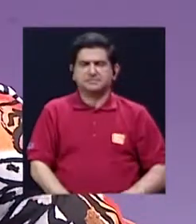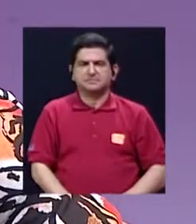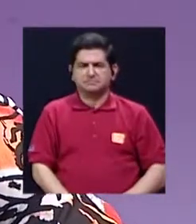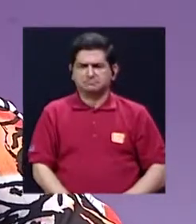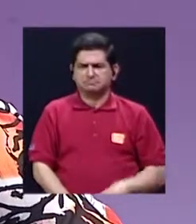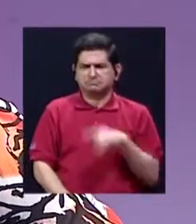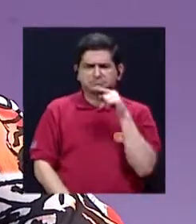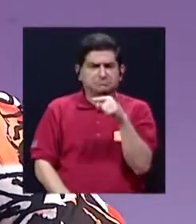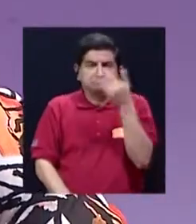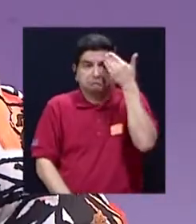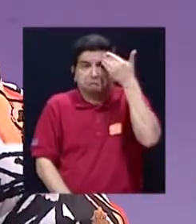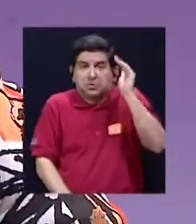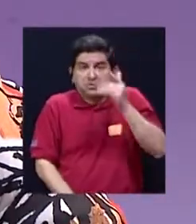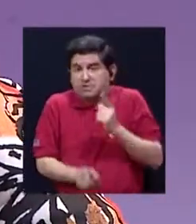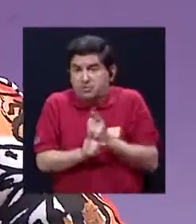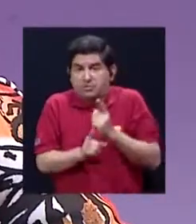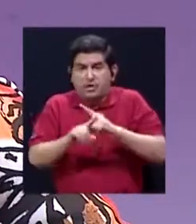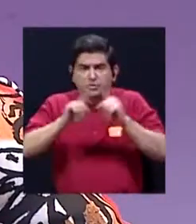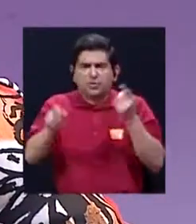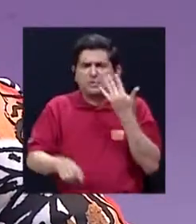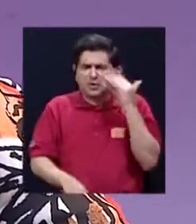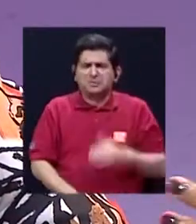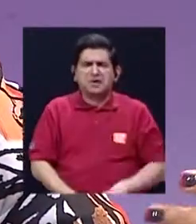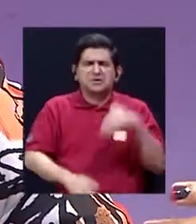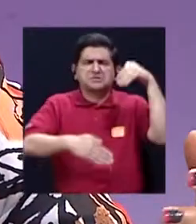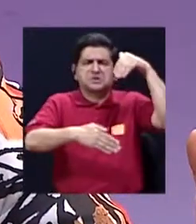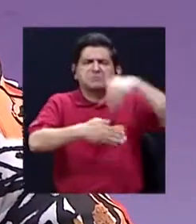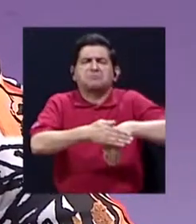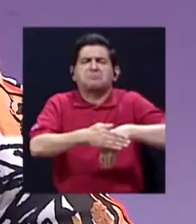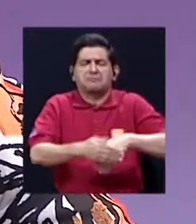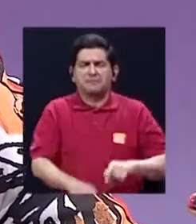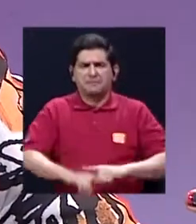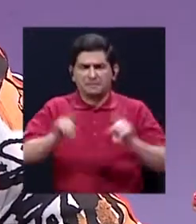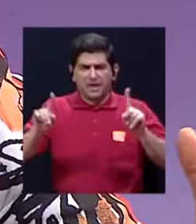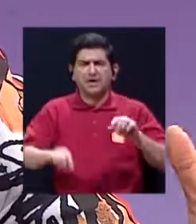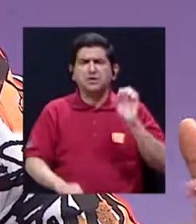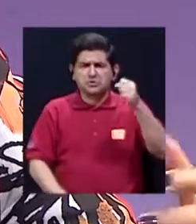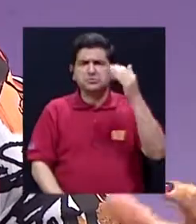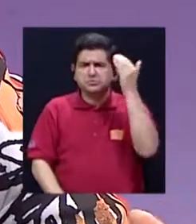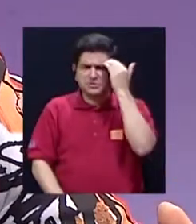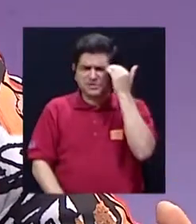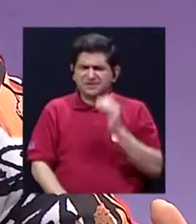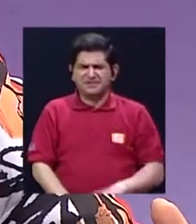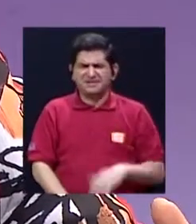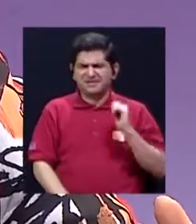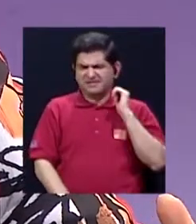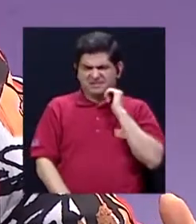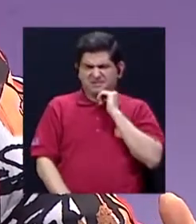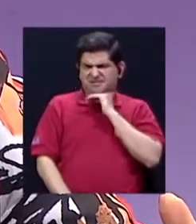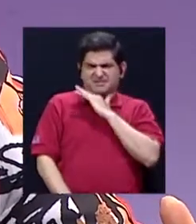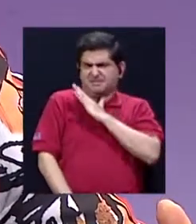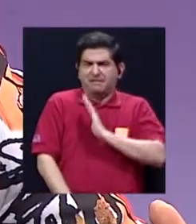sabemos si es así, pero que está engavetado, lo que sí sabemos es que está misteriosamente